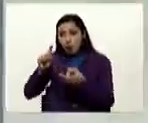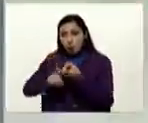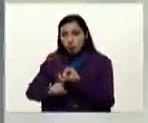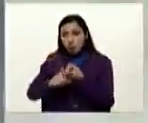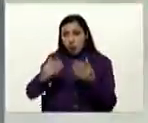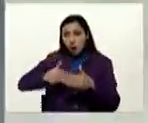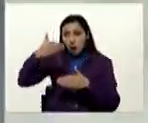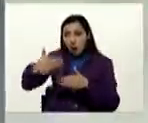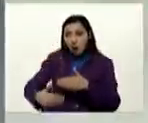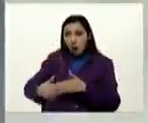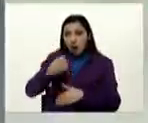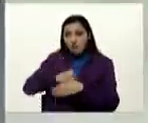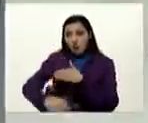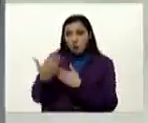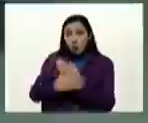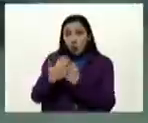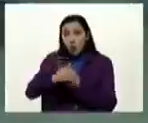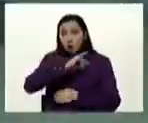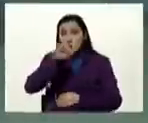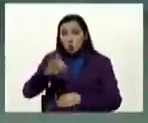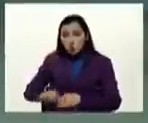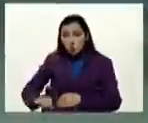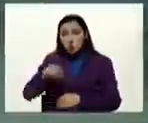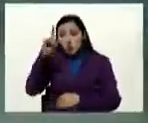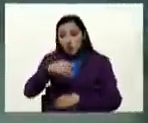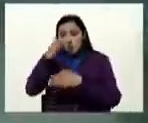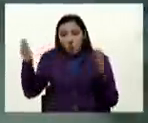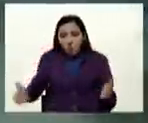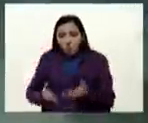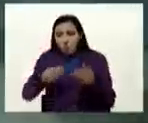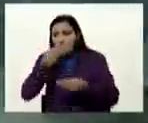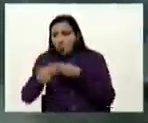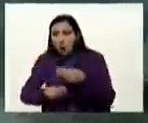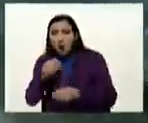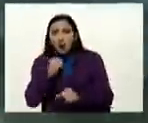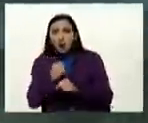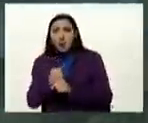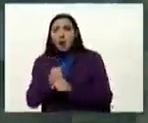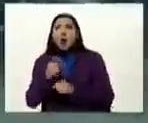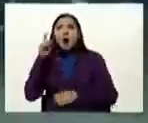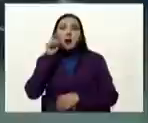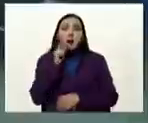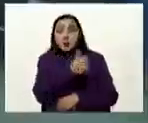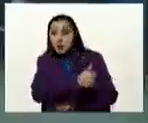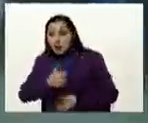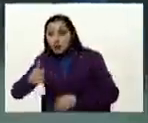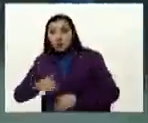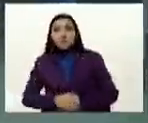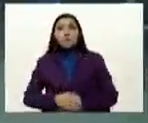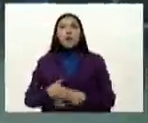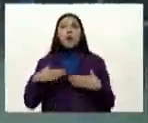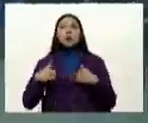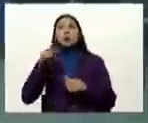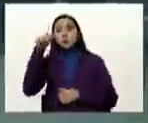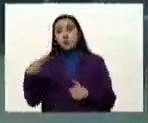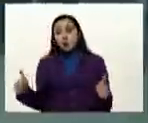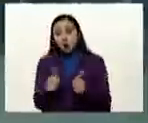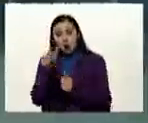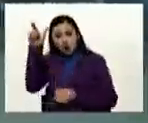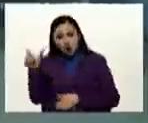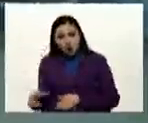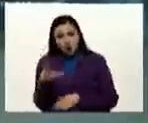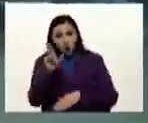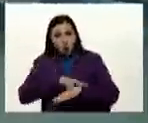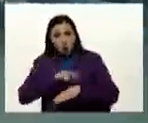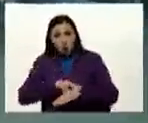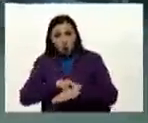del parto humanizado en el estado Zulia, impulsando esta gran obra para nuestras madres. Me acompaña la Autoridad Única de la Salud, la doctora Mayra Prieto, la